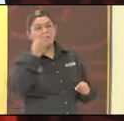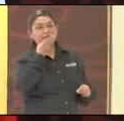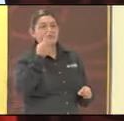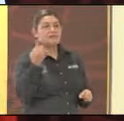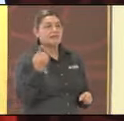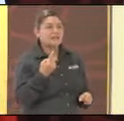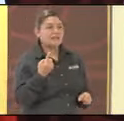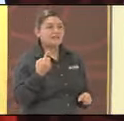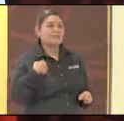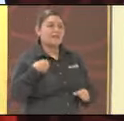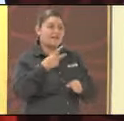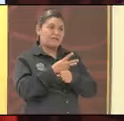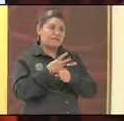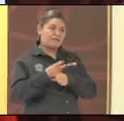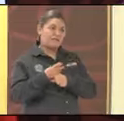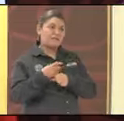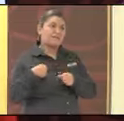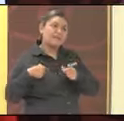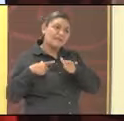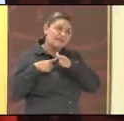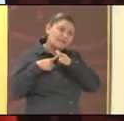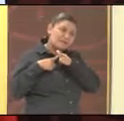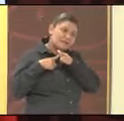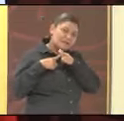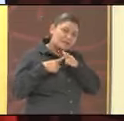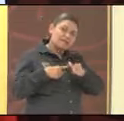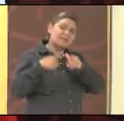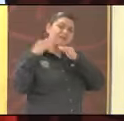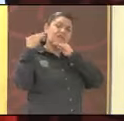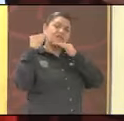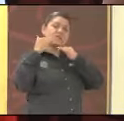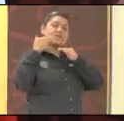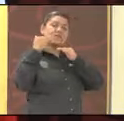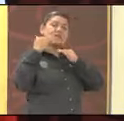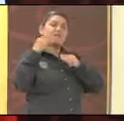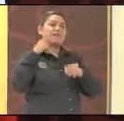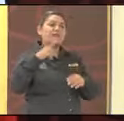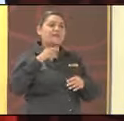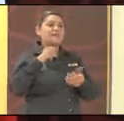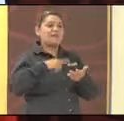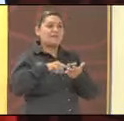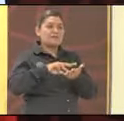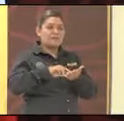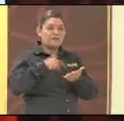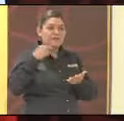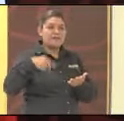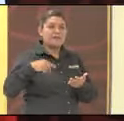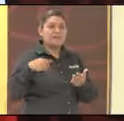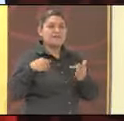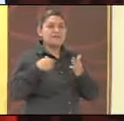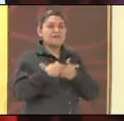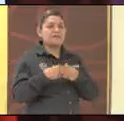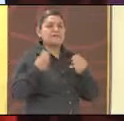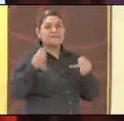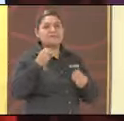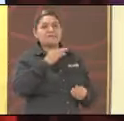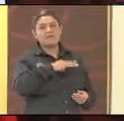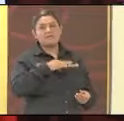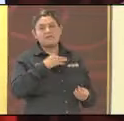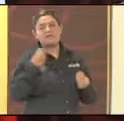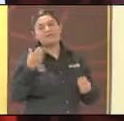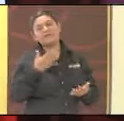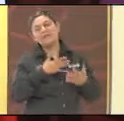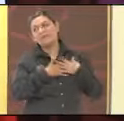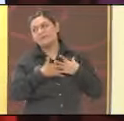que me invitaron porque sigue estando en un estándar muy alto de calificación ciudadana. Pues muchas felicidades, amor,